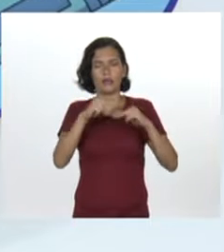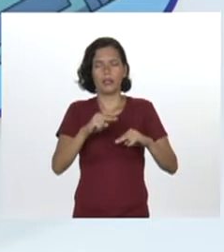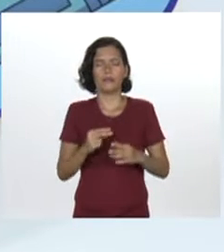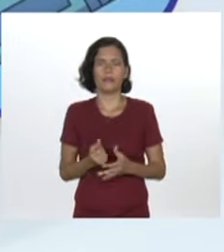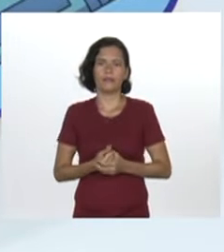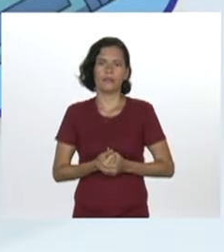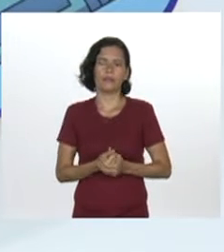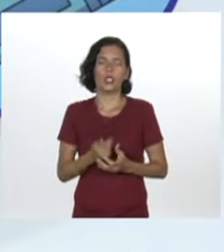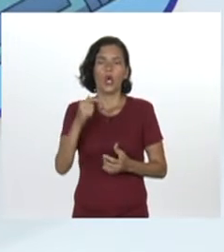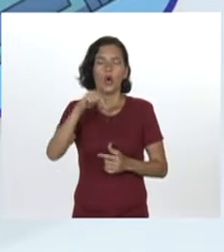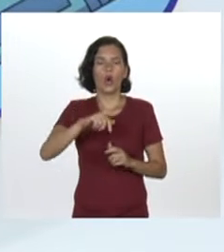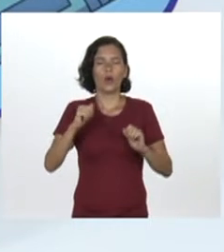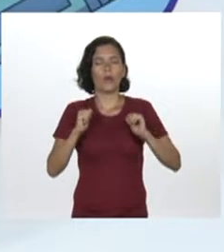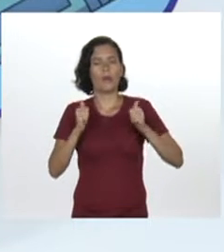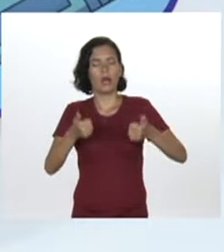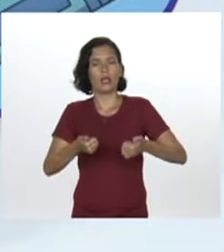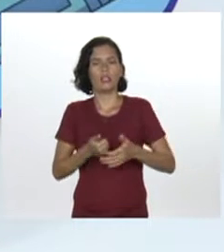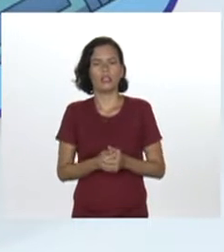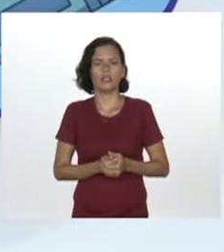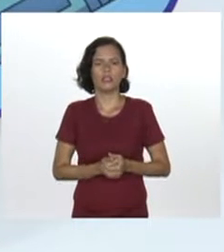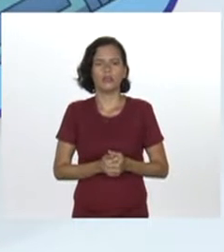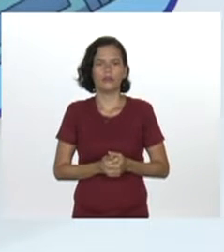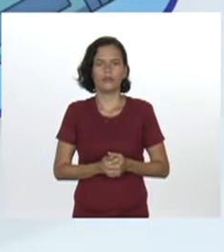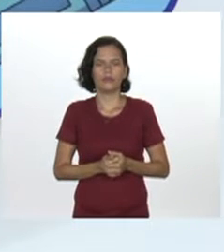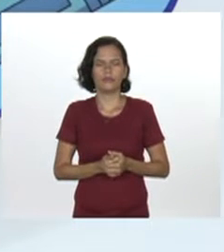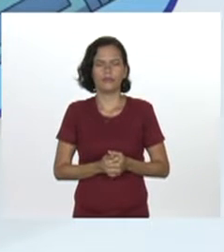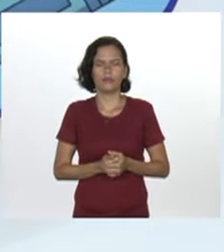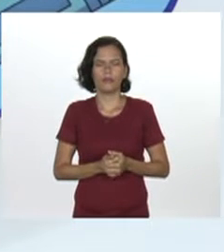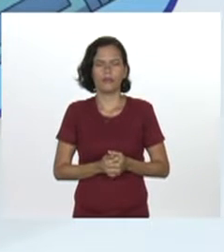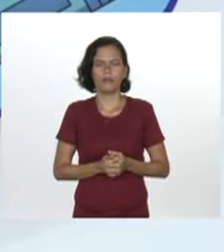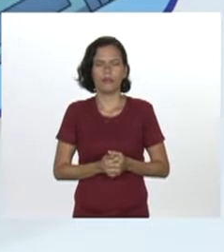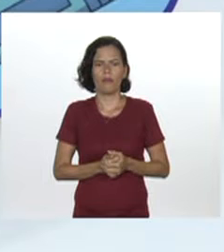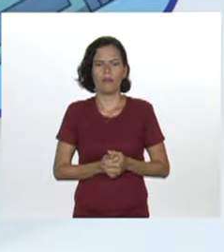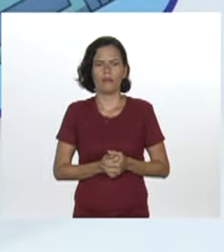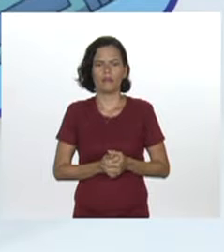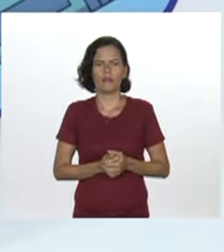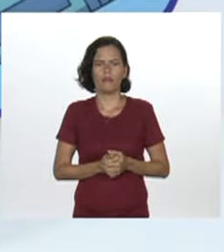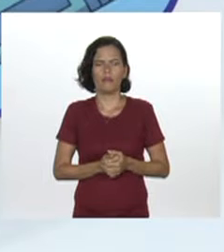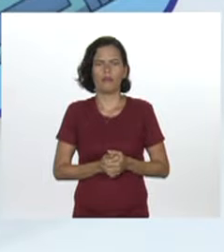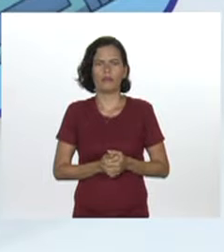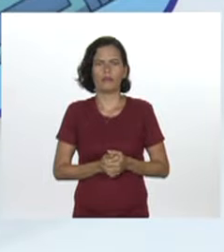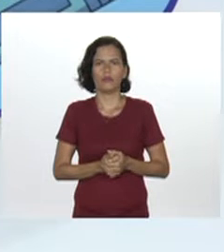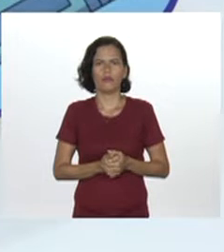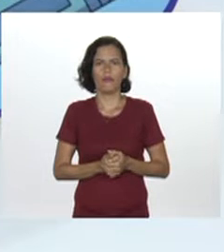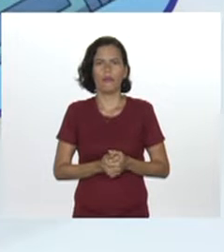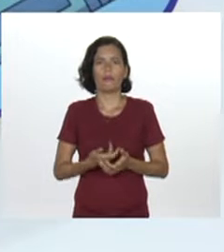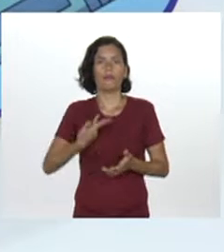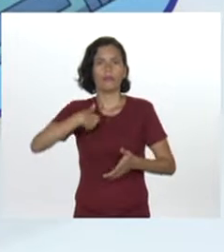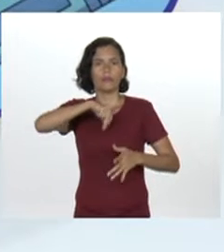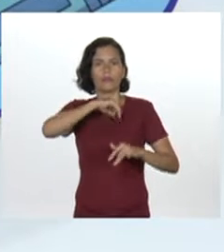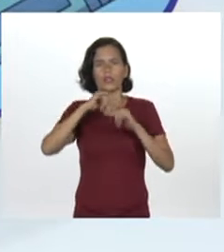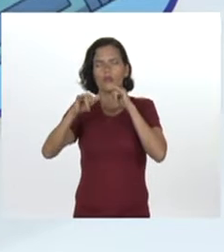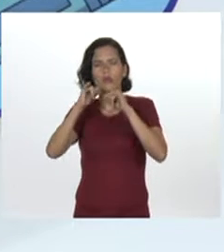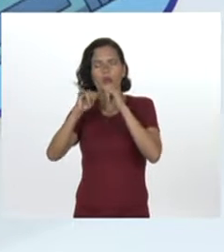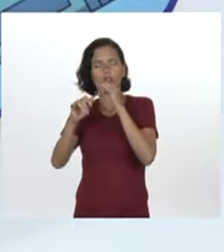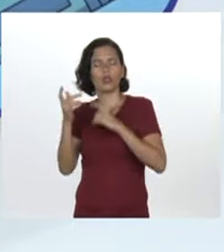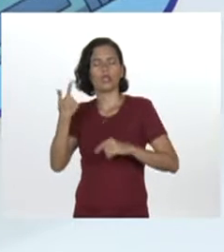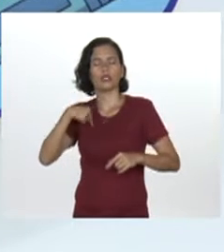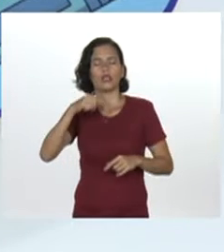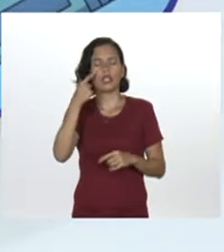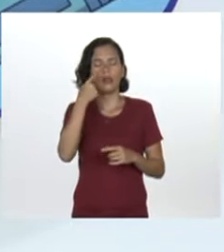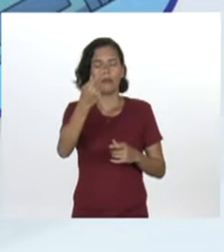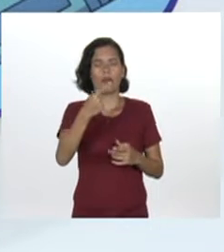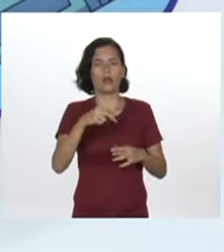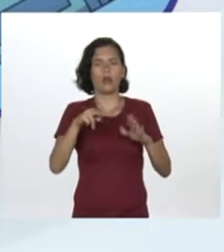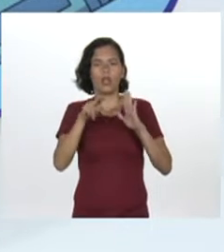modalidad. Hoy vamos a dar inicio, quien te habla, la profesora Ana Pastore. Hoy vamos a dar inicio a nuestro contenido con lo que es el reglamento